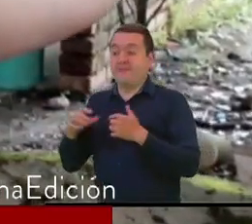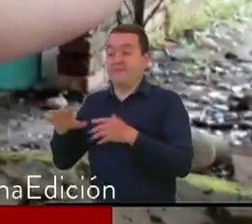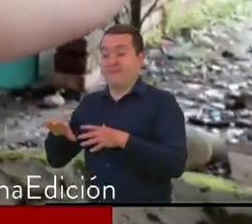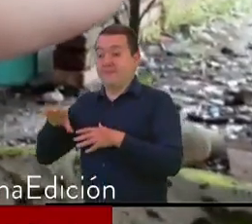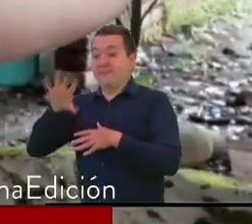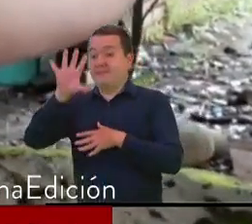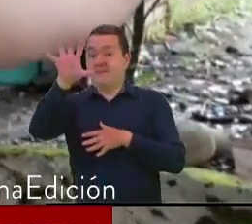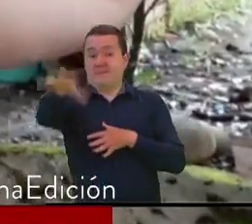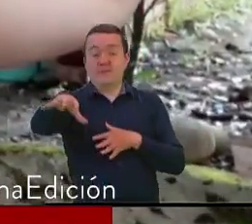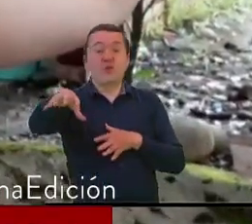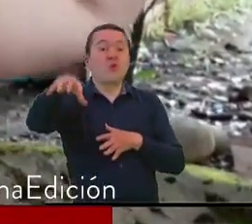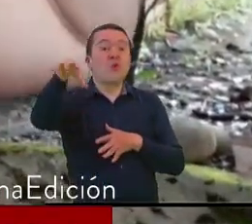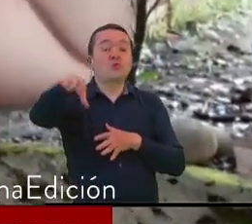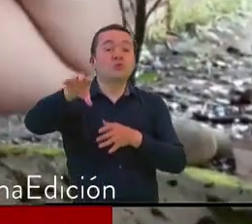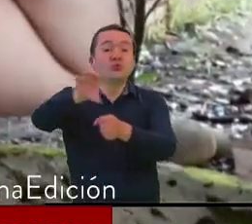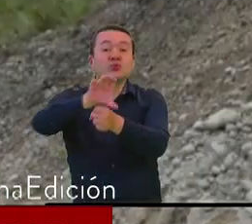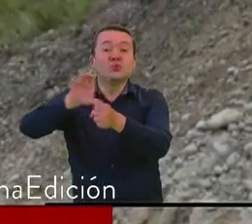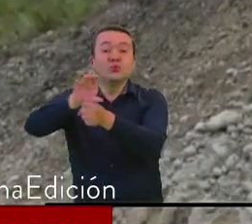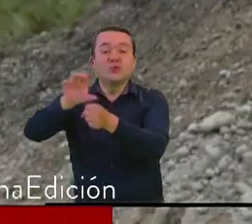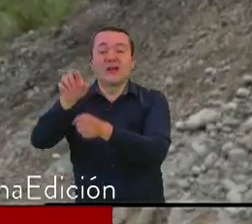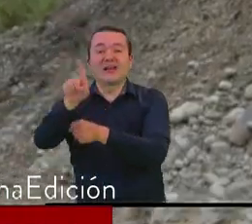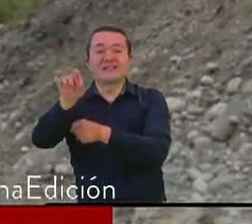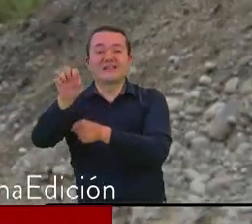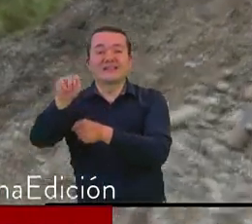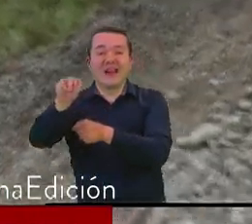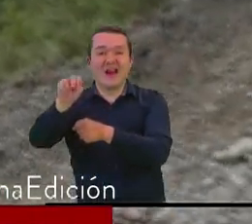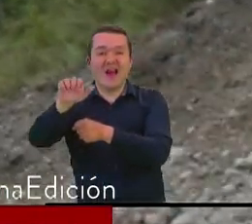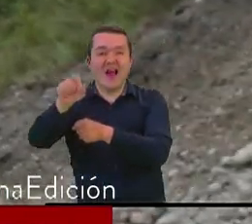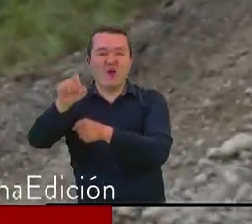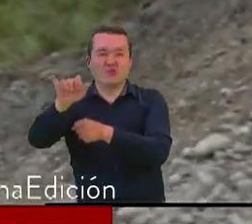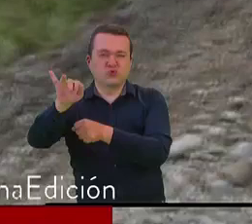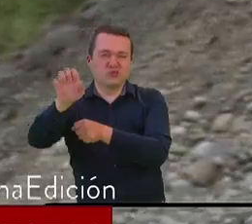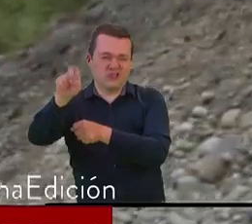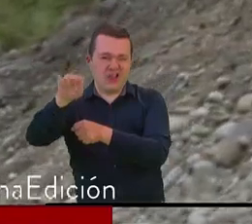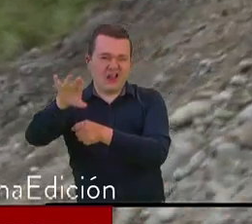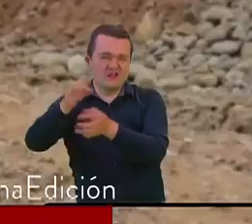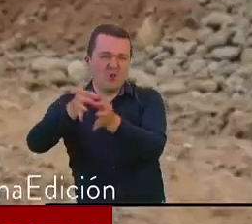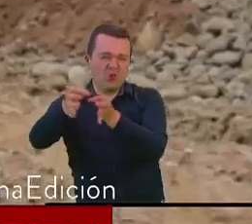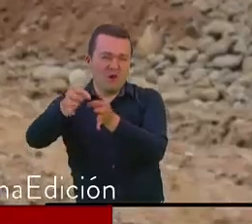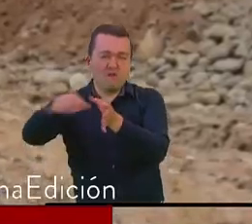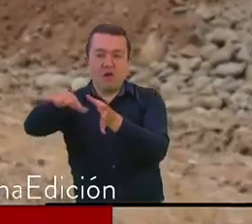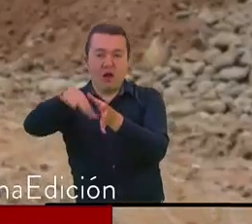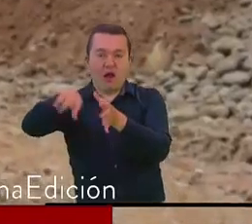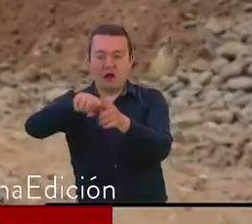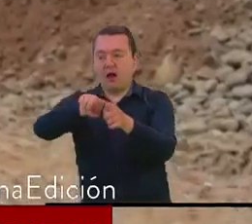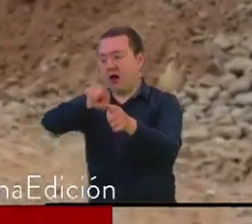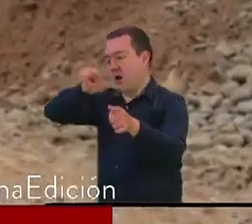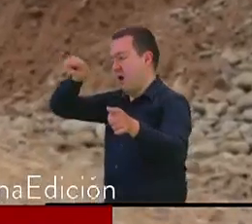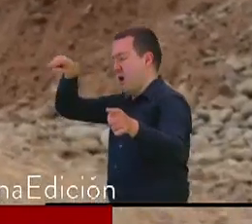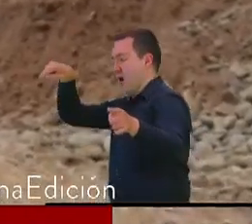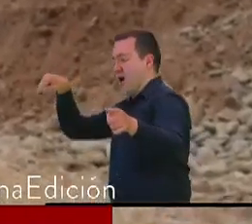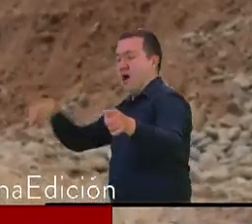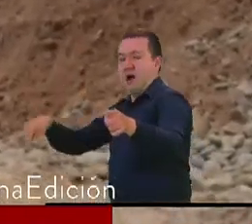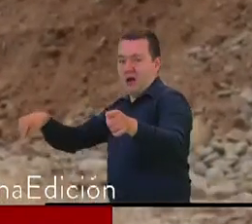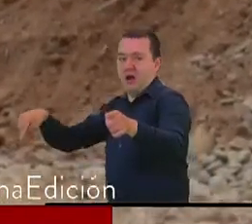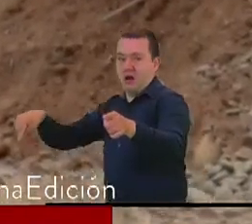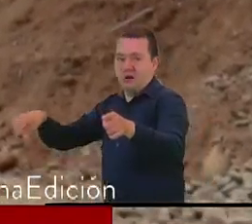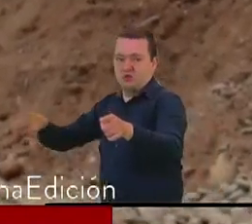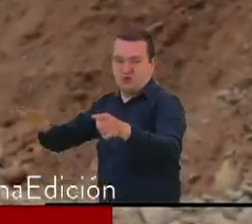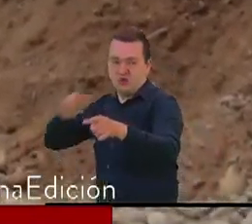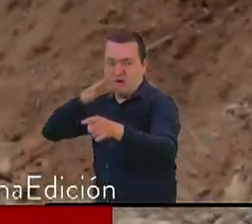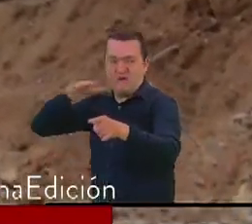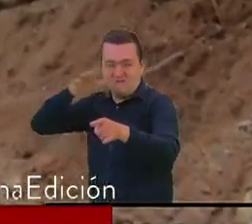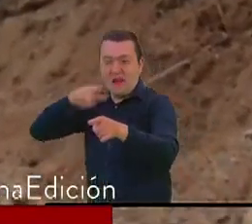cabecera del corregimiento de San Agustín, que es la zona verde, el nacedero donde